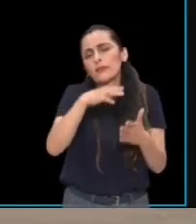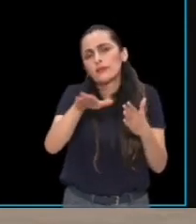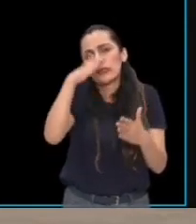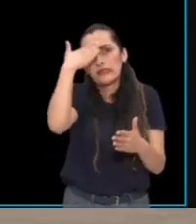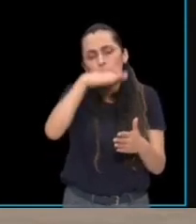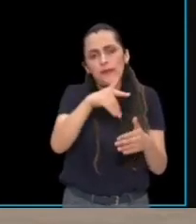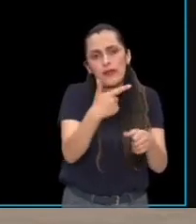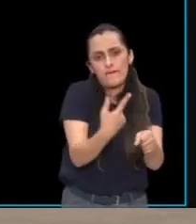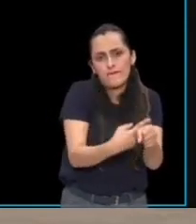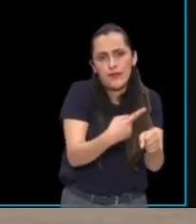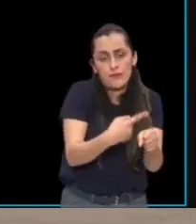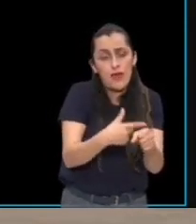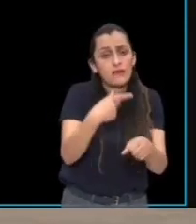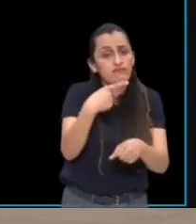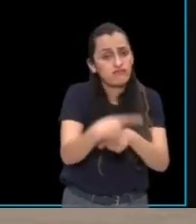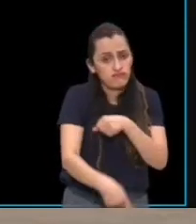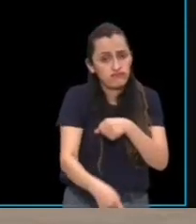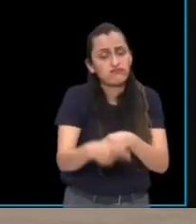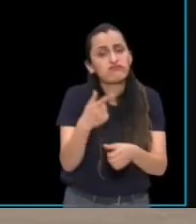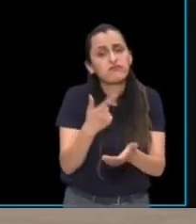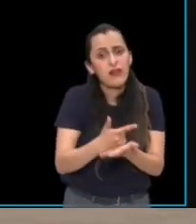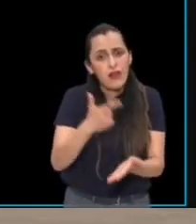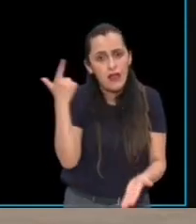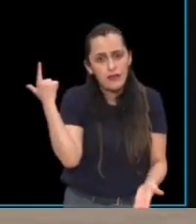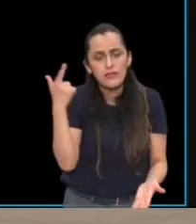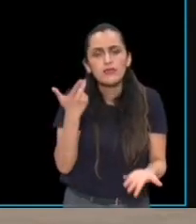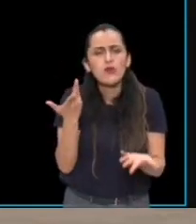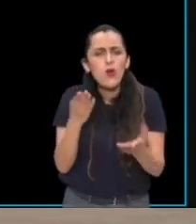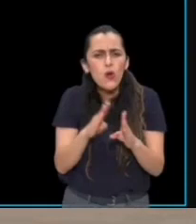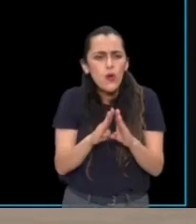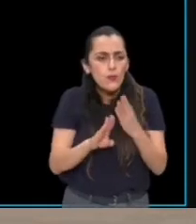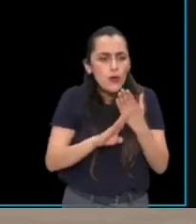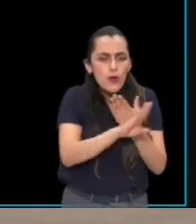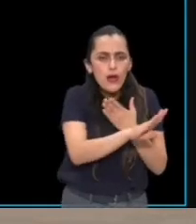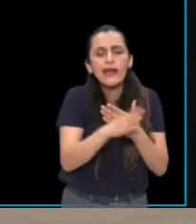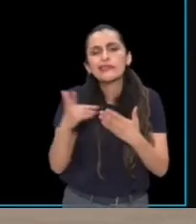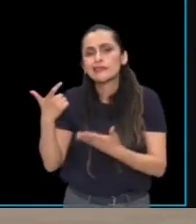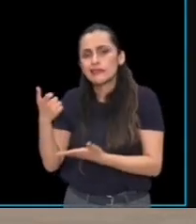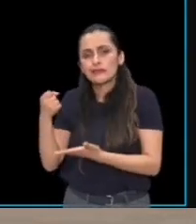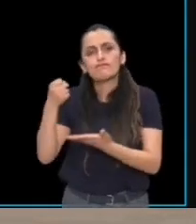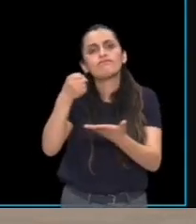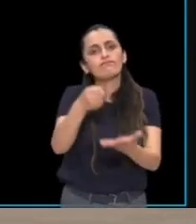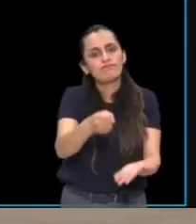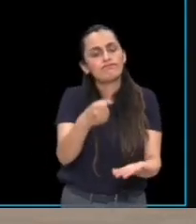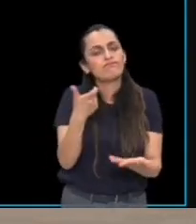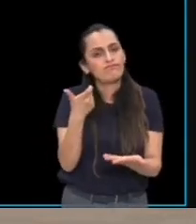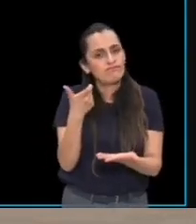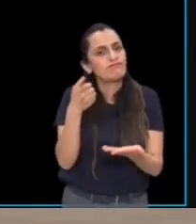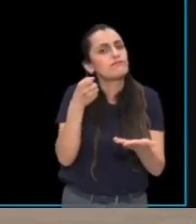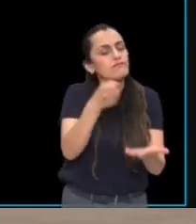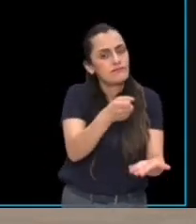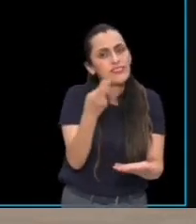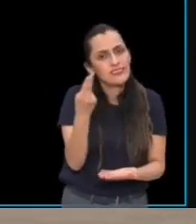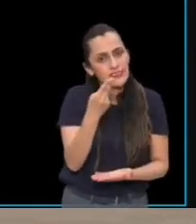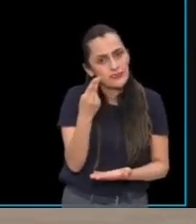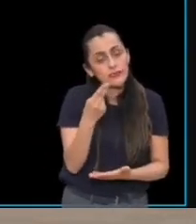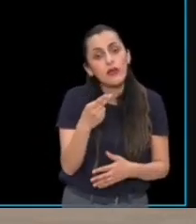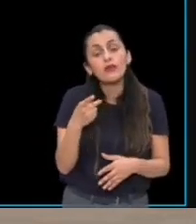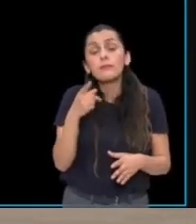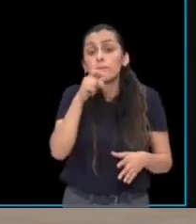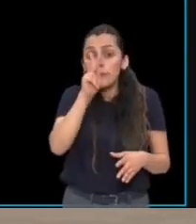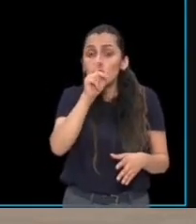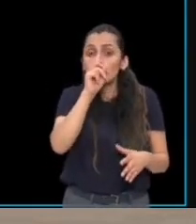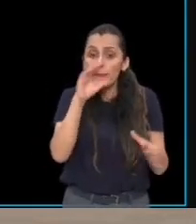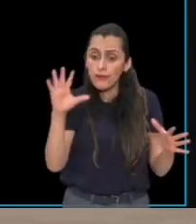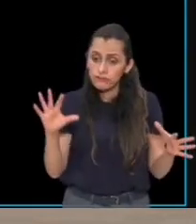catastróficas, fortaleciéndolo con dinero, inversión, presupuesto y sobre todo también con una vinculación